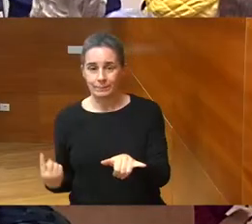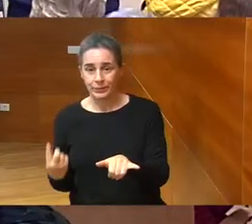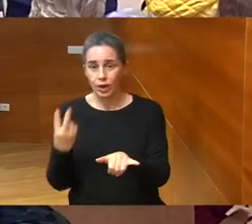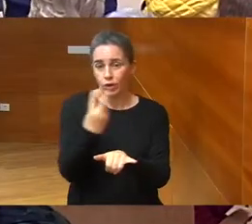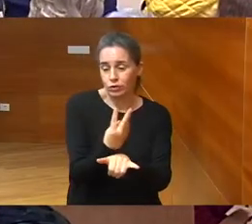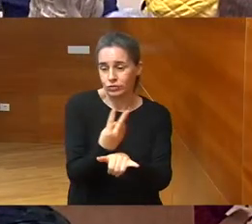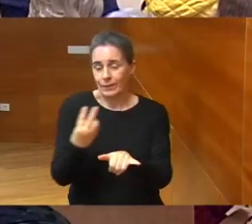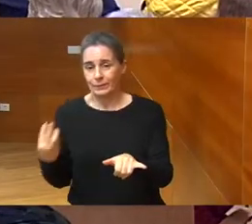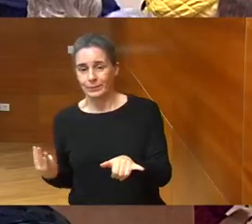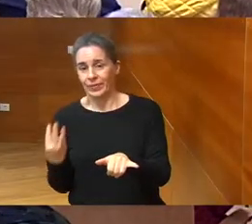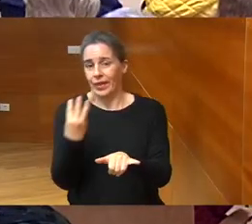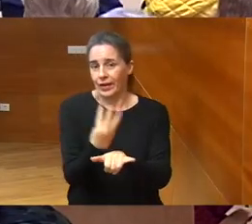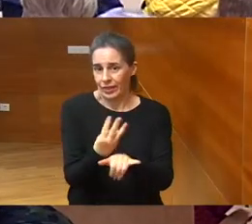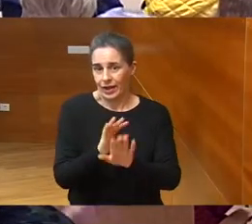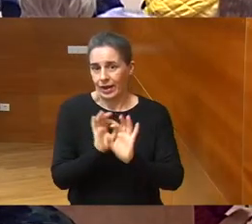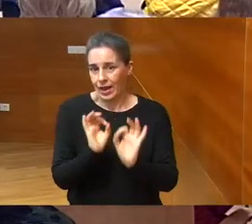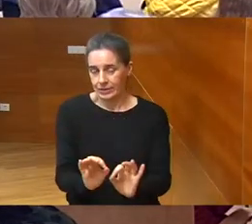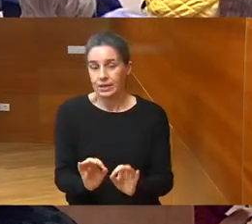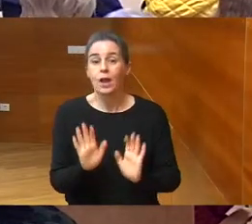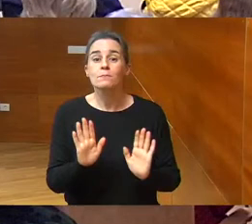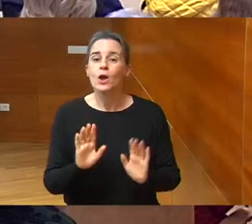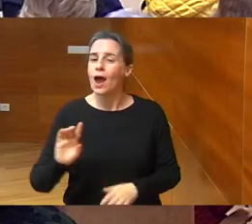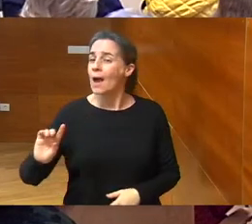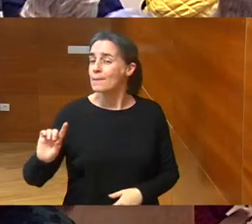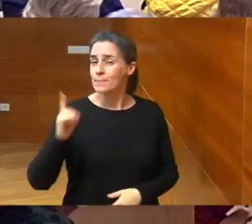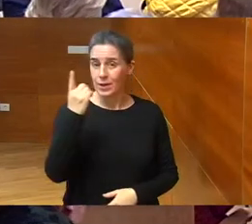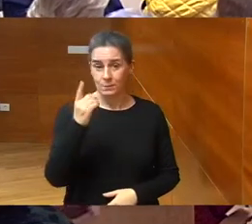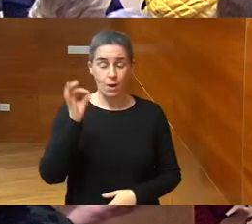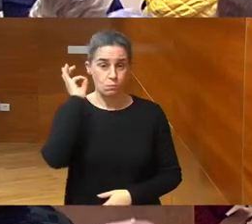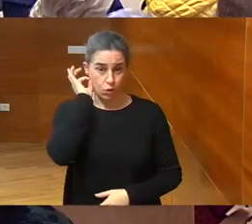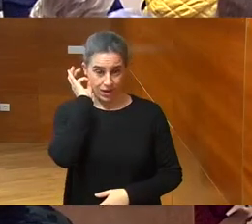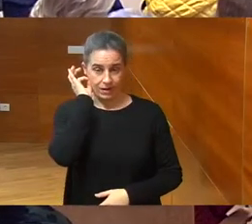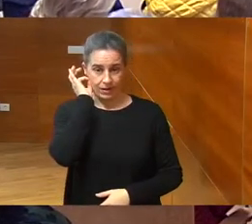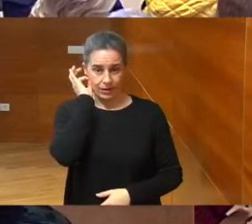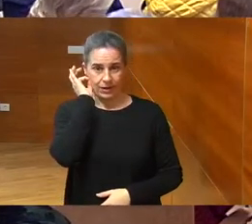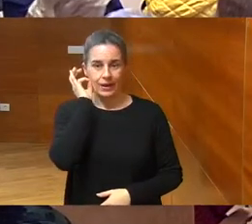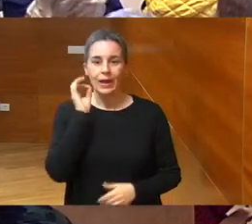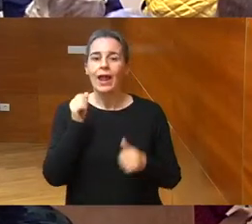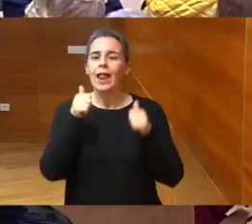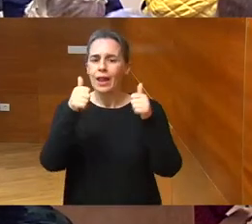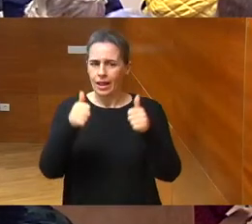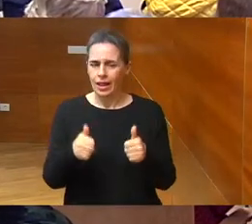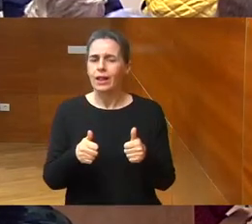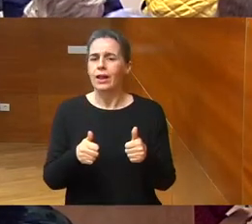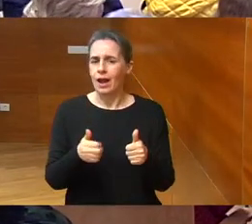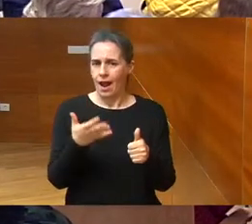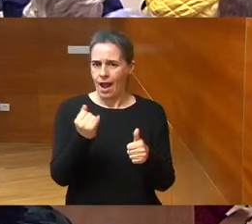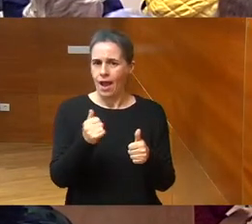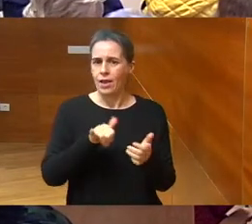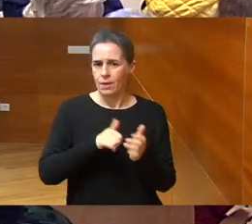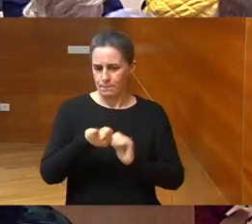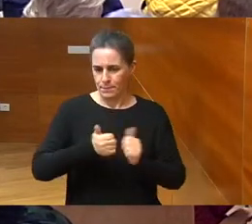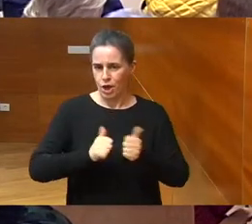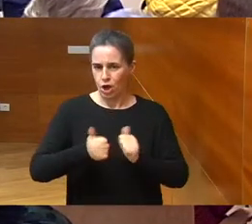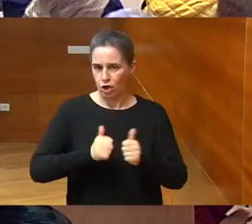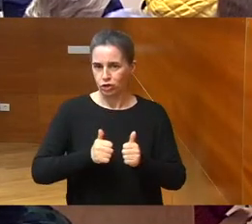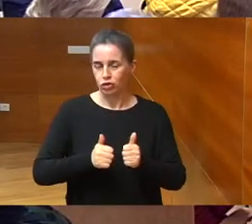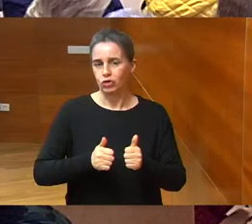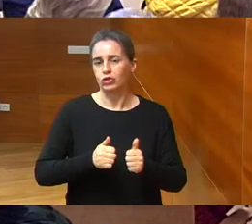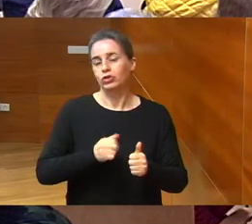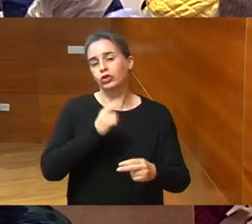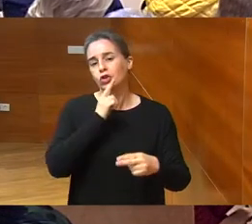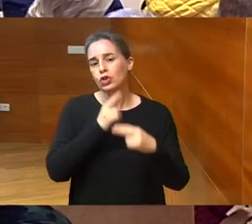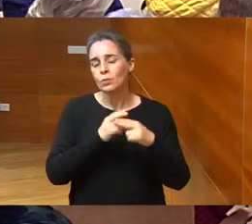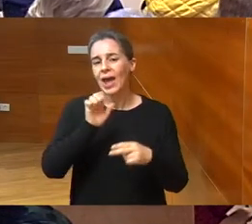licencia de piloto fue raimond de laros que su verdadero nombre era Elisa